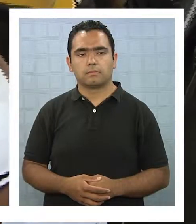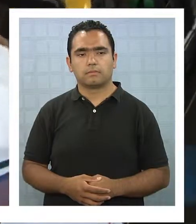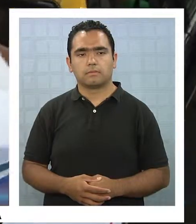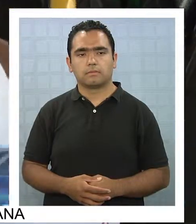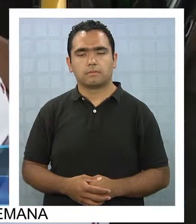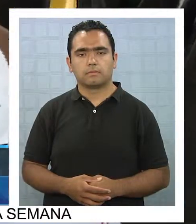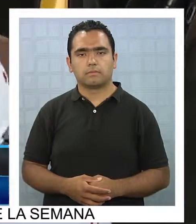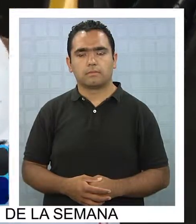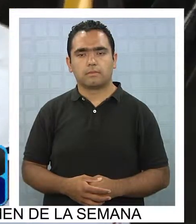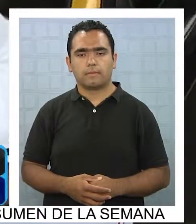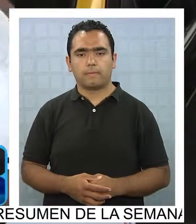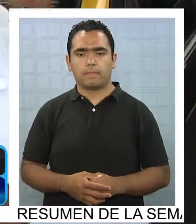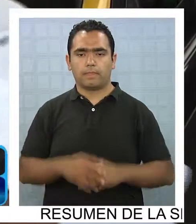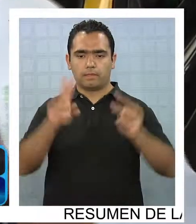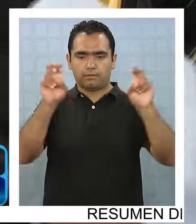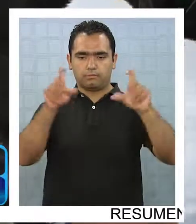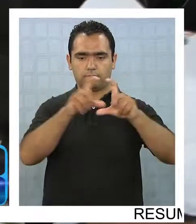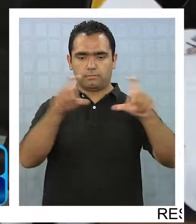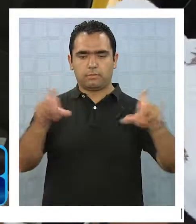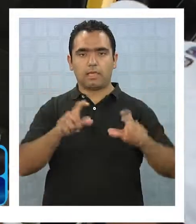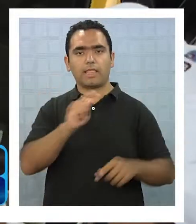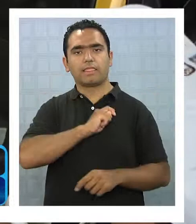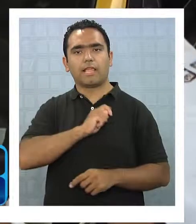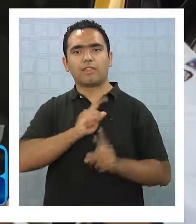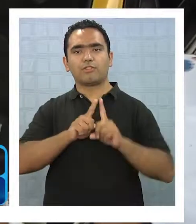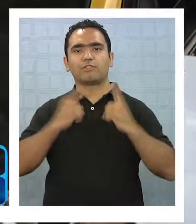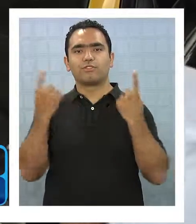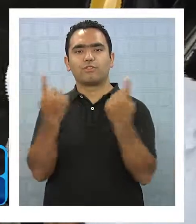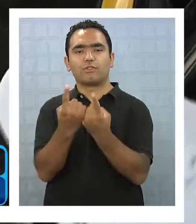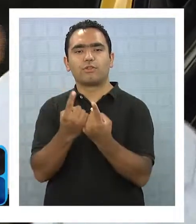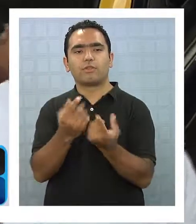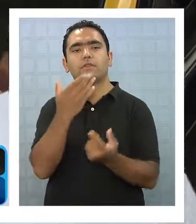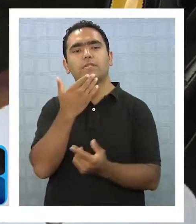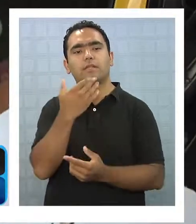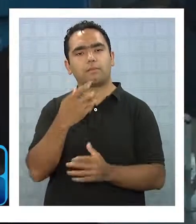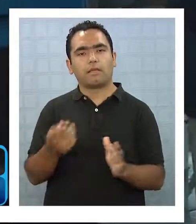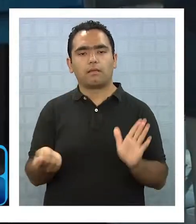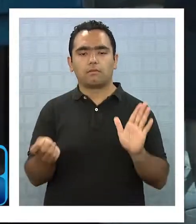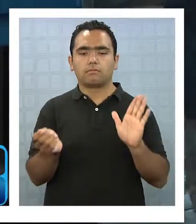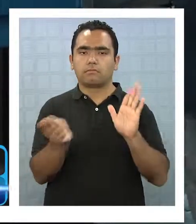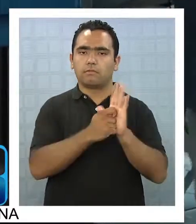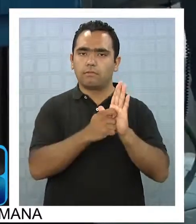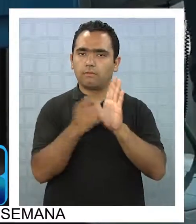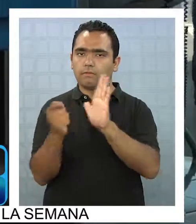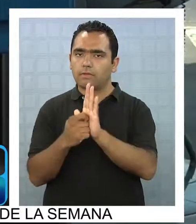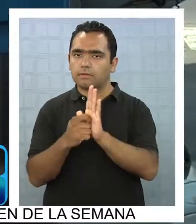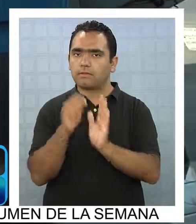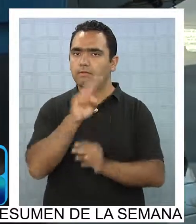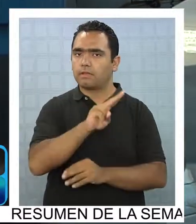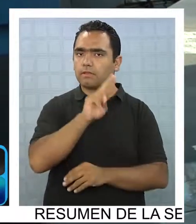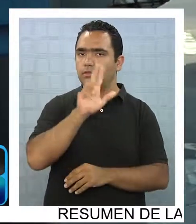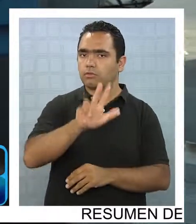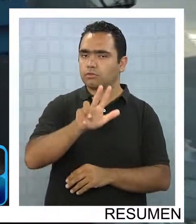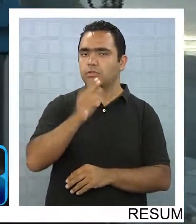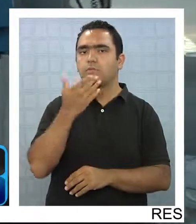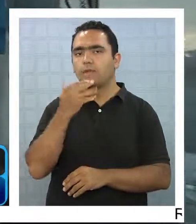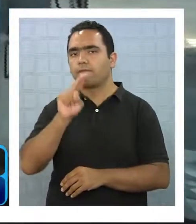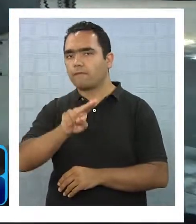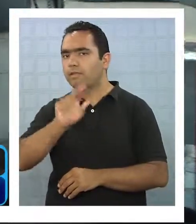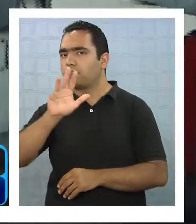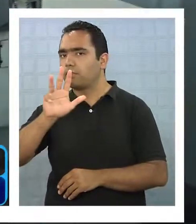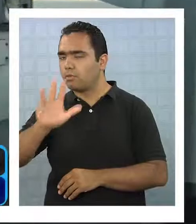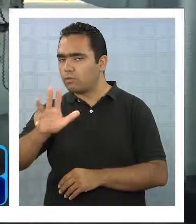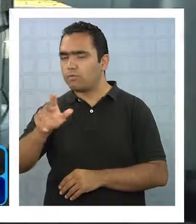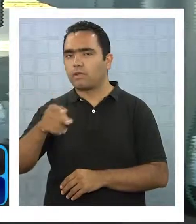Con frases como la Teletón somos todos y remarcando las fechas del 28 y 29 de noviembre, voluntarios de la